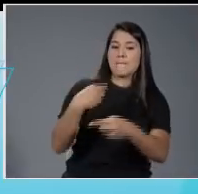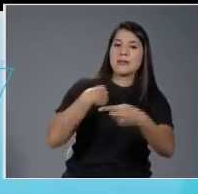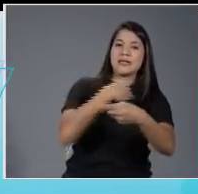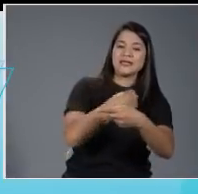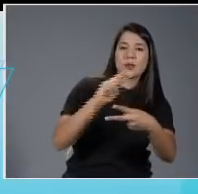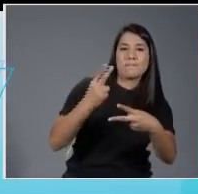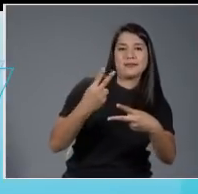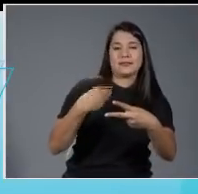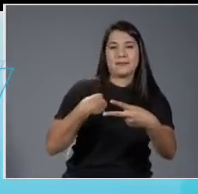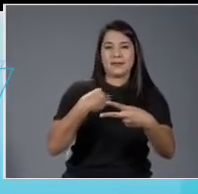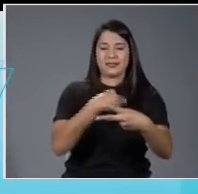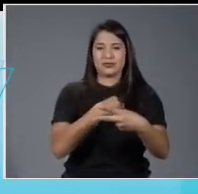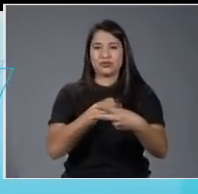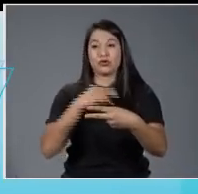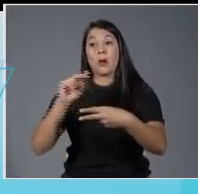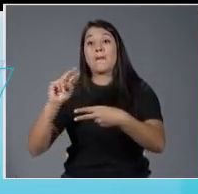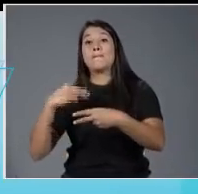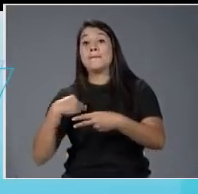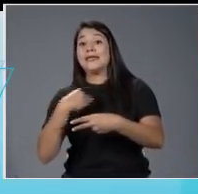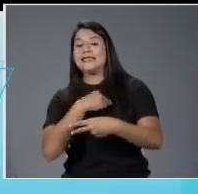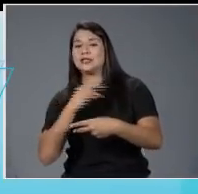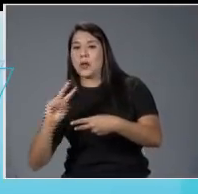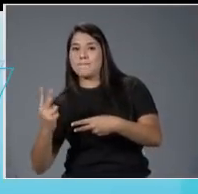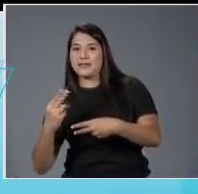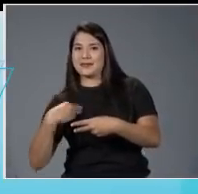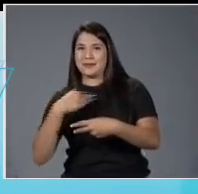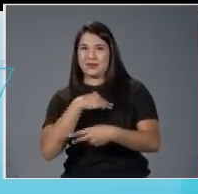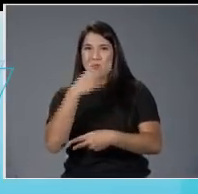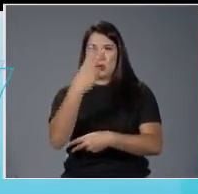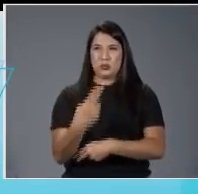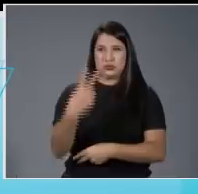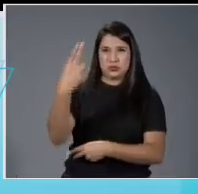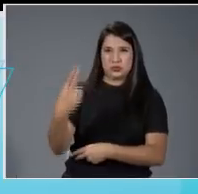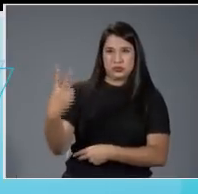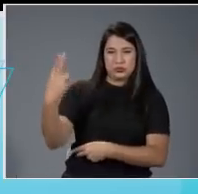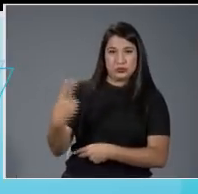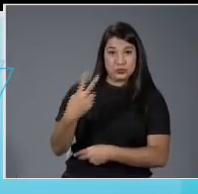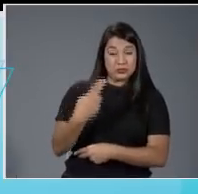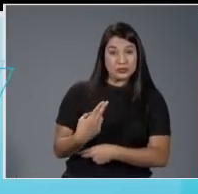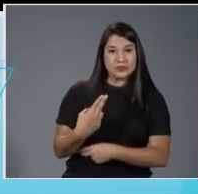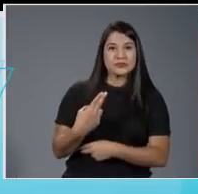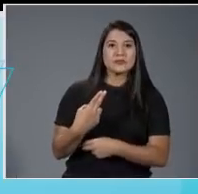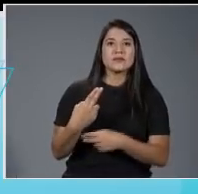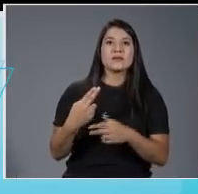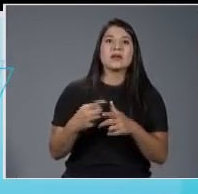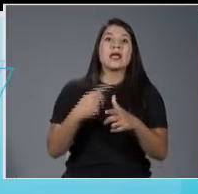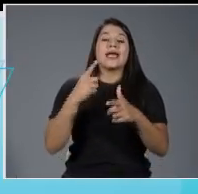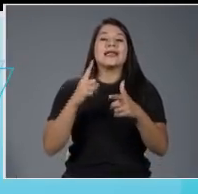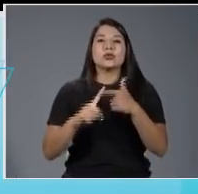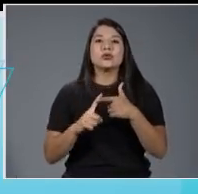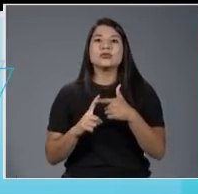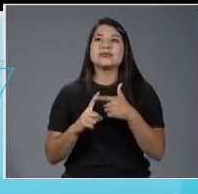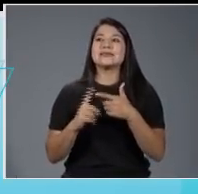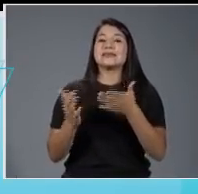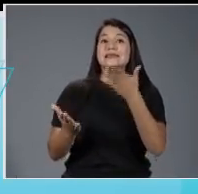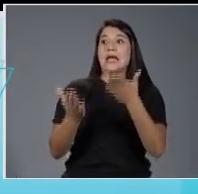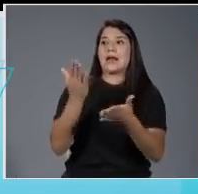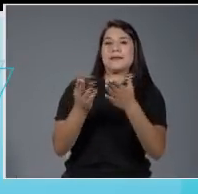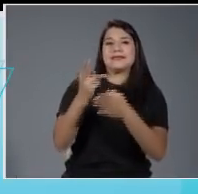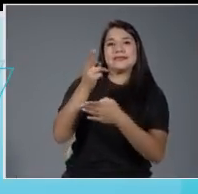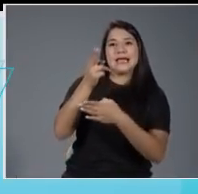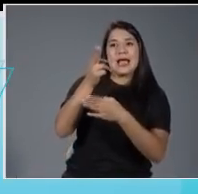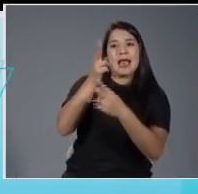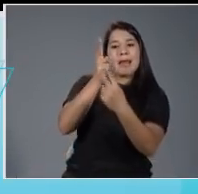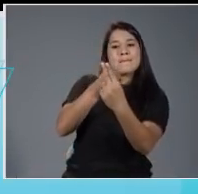de la presidencia probablemente va a querer tener allí a un viceministro o una viceministra de su partido, y el presidente debe tener,